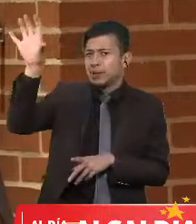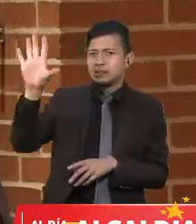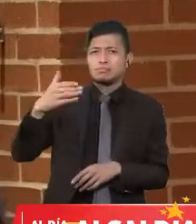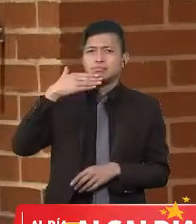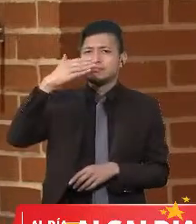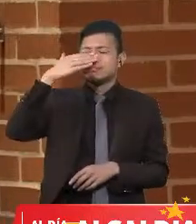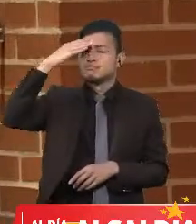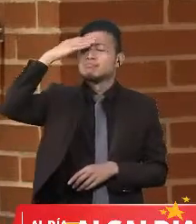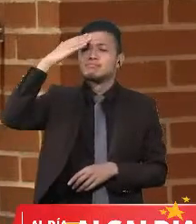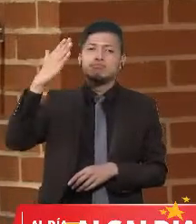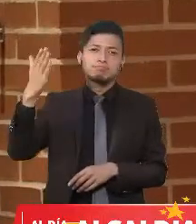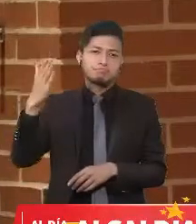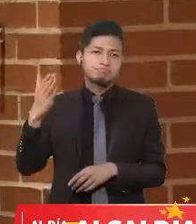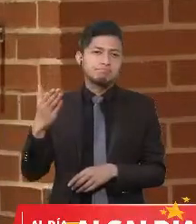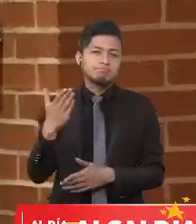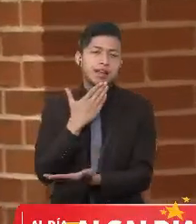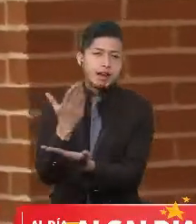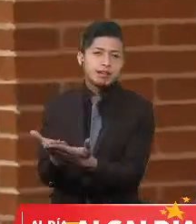gracias.